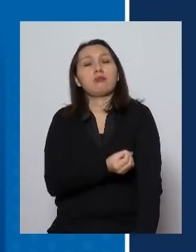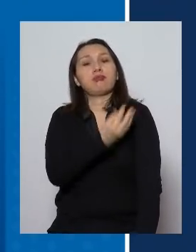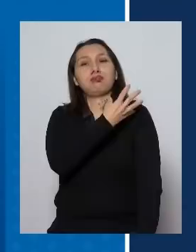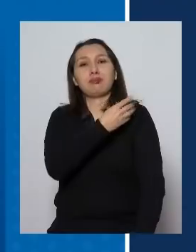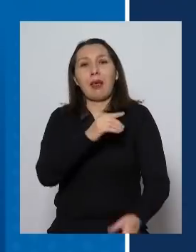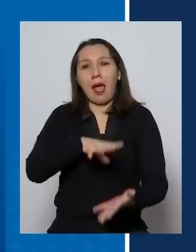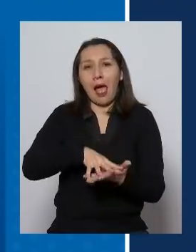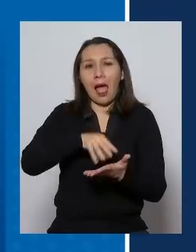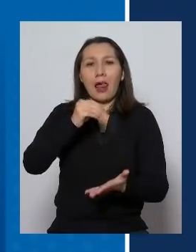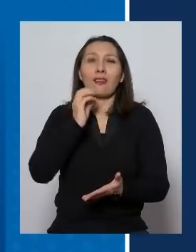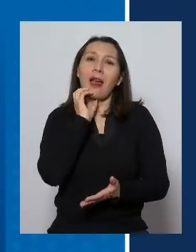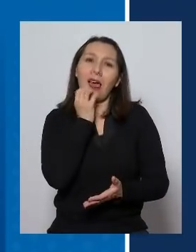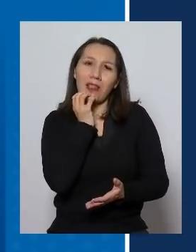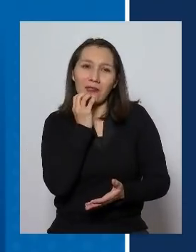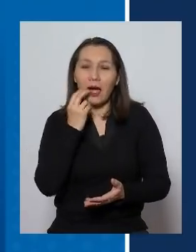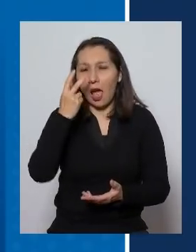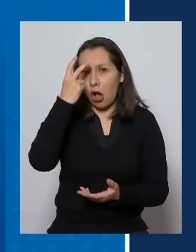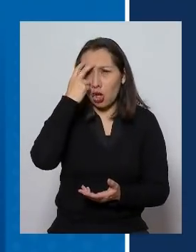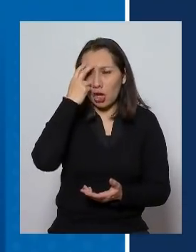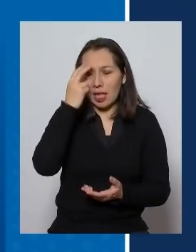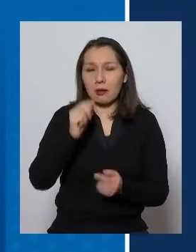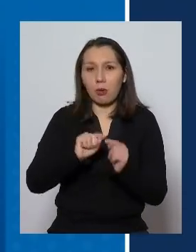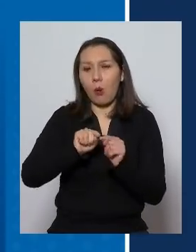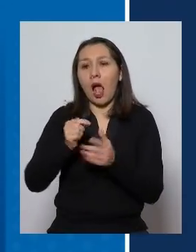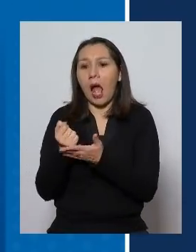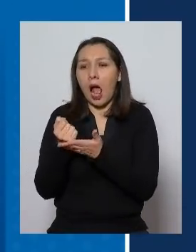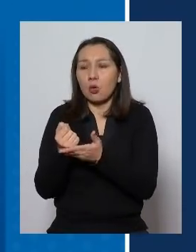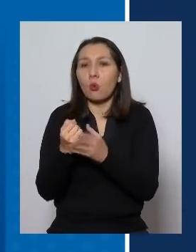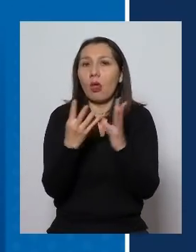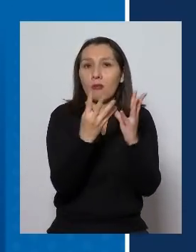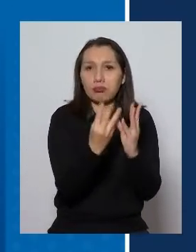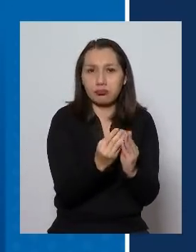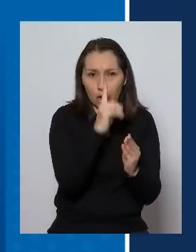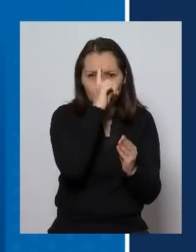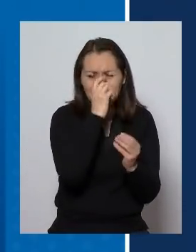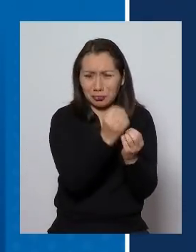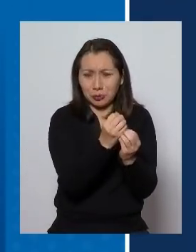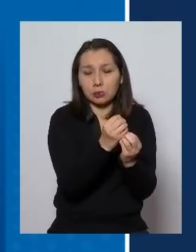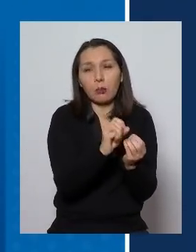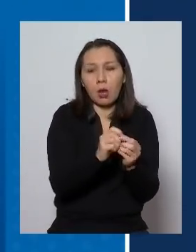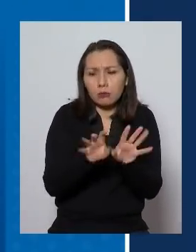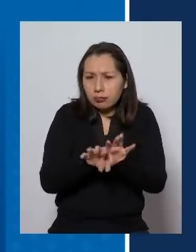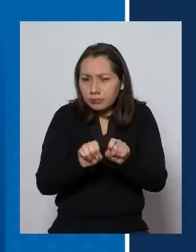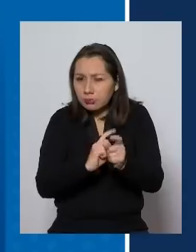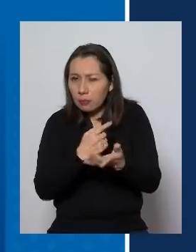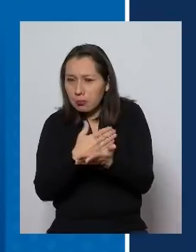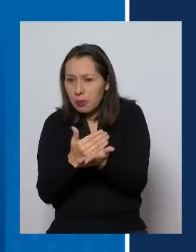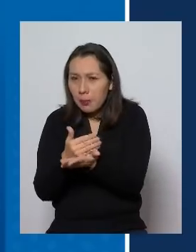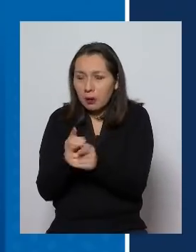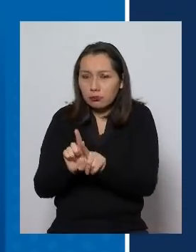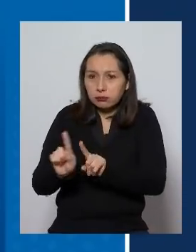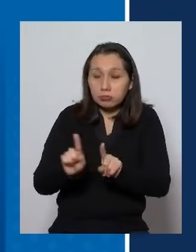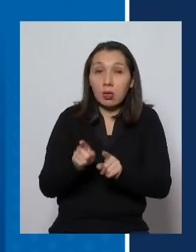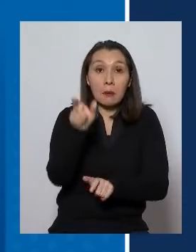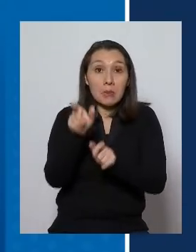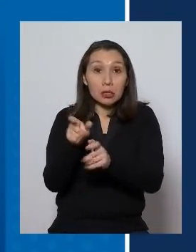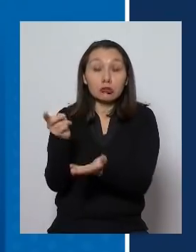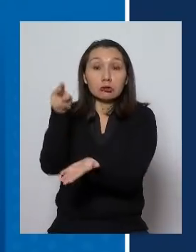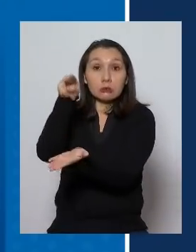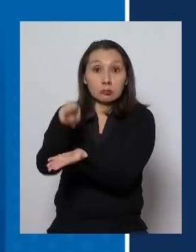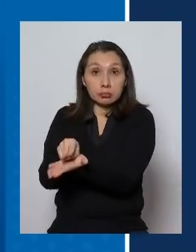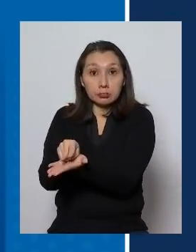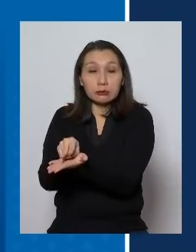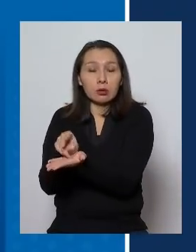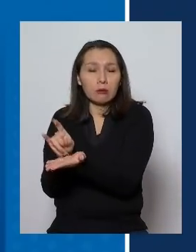de Antofagasta y de Coquimbo. Este es un plan que requiere mucha coordinación. El traslado de pacientes de